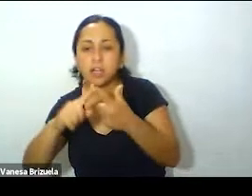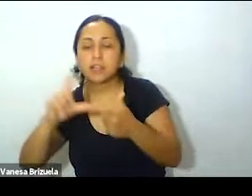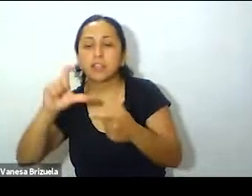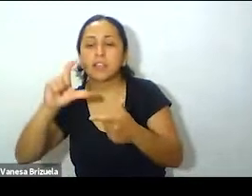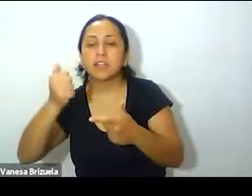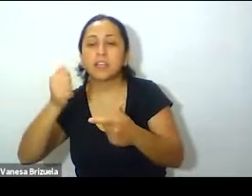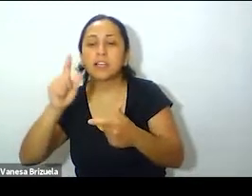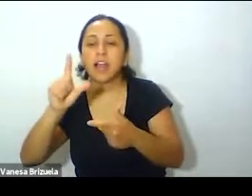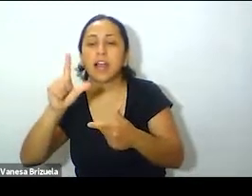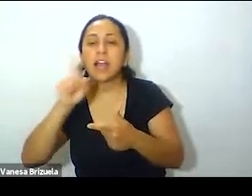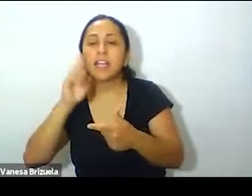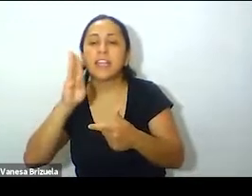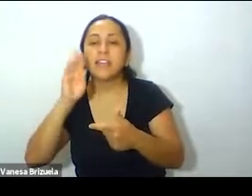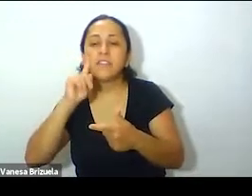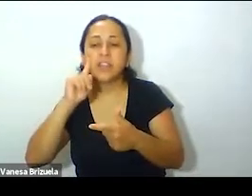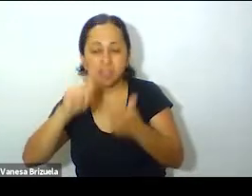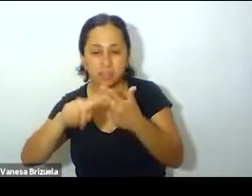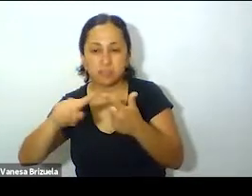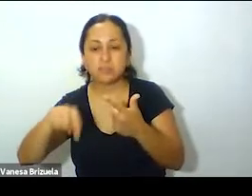Calibri, Garamond.